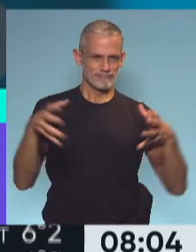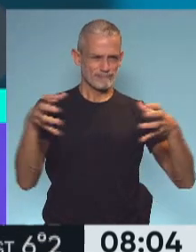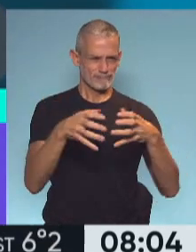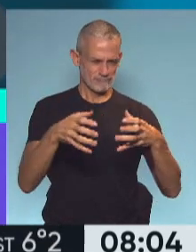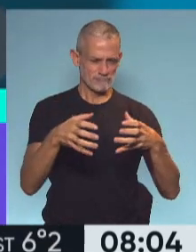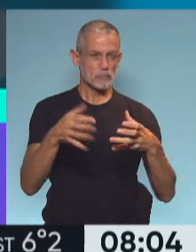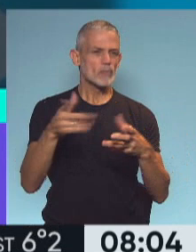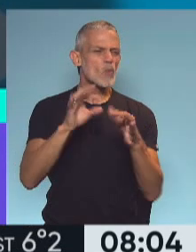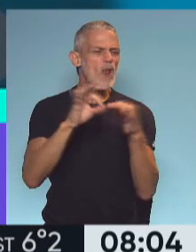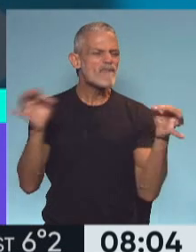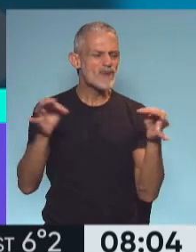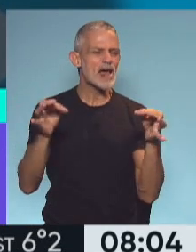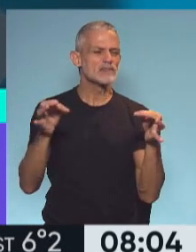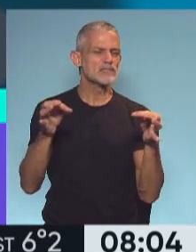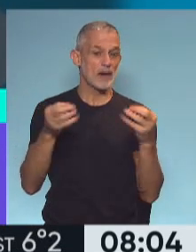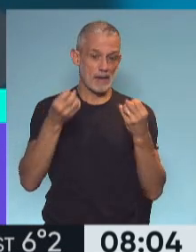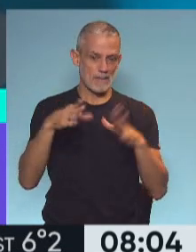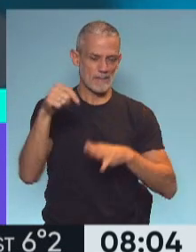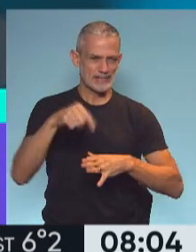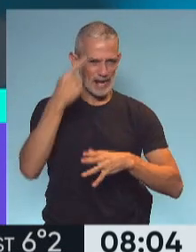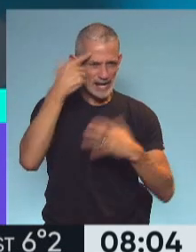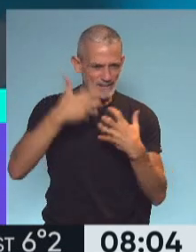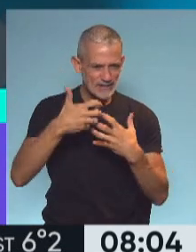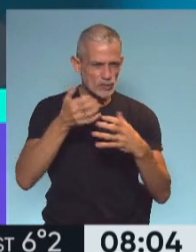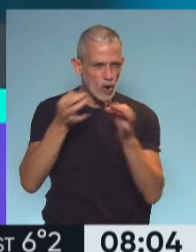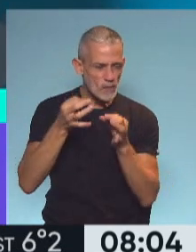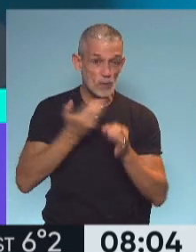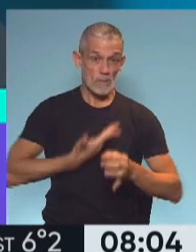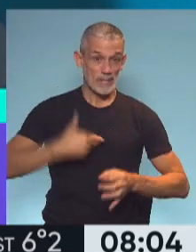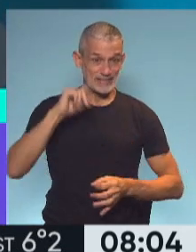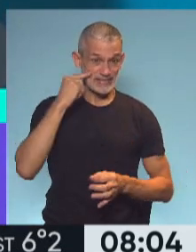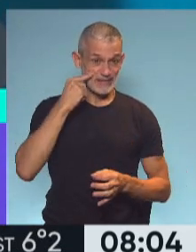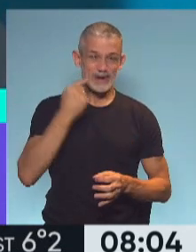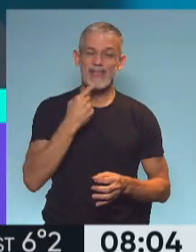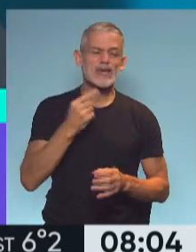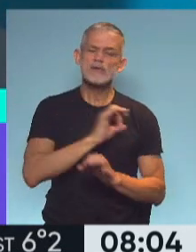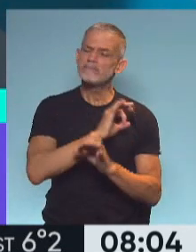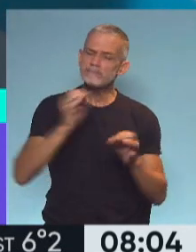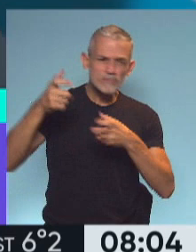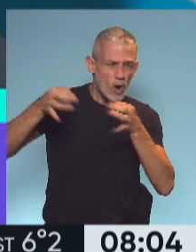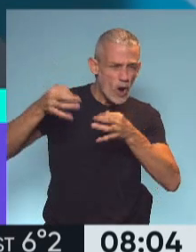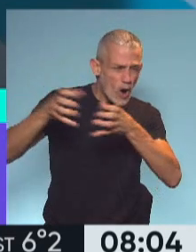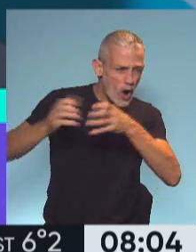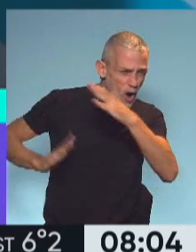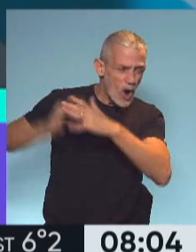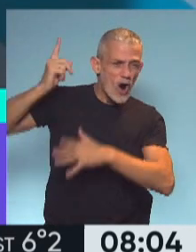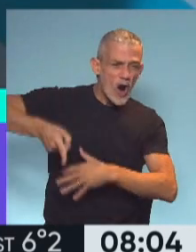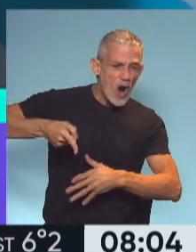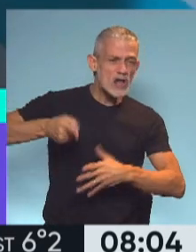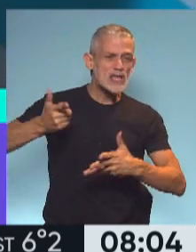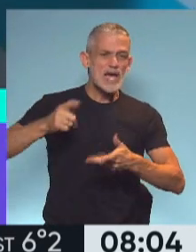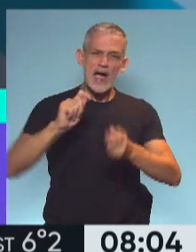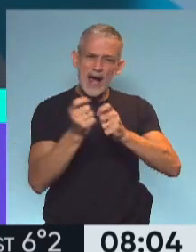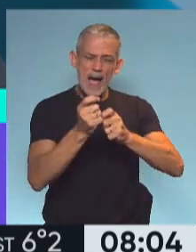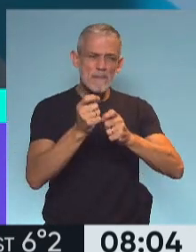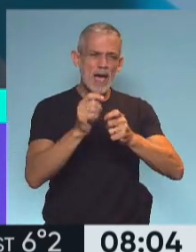una frase como para abrir y comenzar esta reflexión, donde el presidente manifestó que ningún fallo, ni tampoco ninguna etapa iba a cambiar